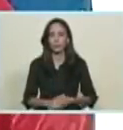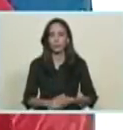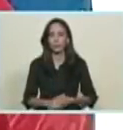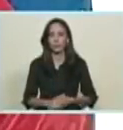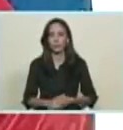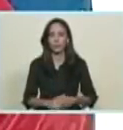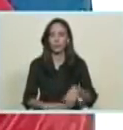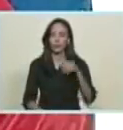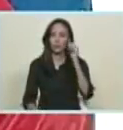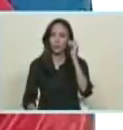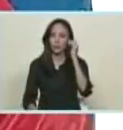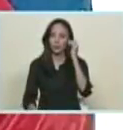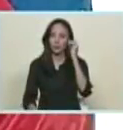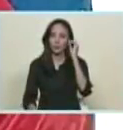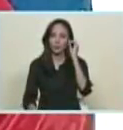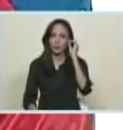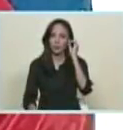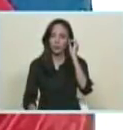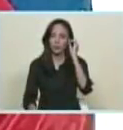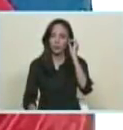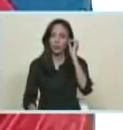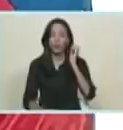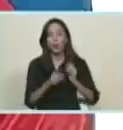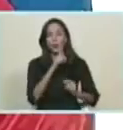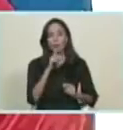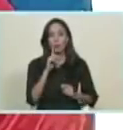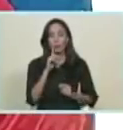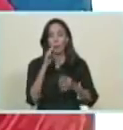así. Capitalismo